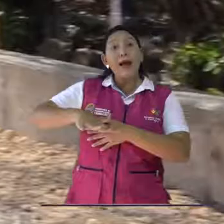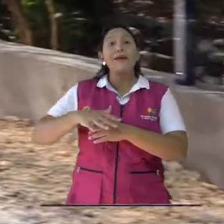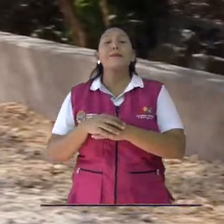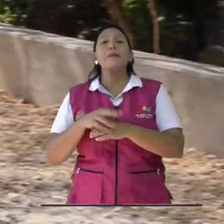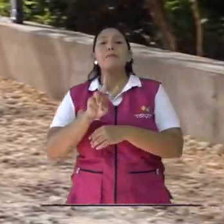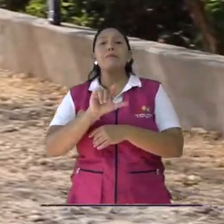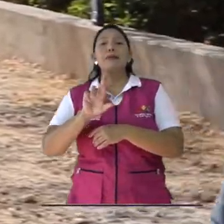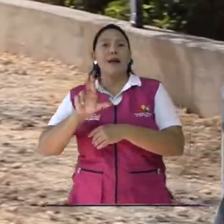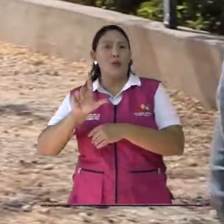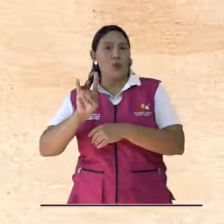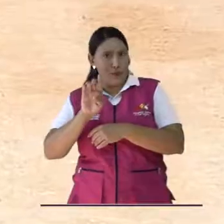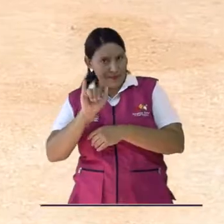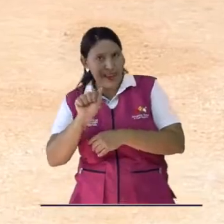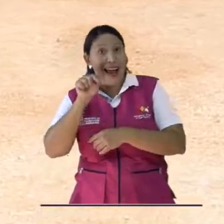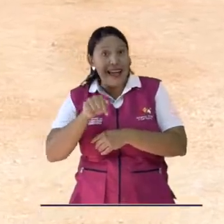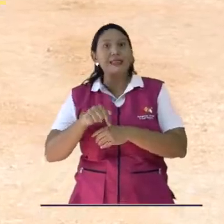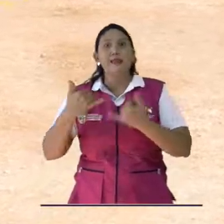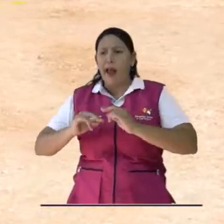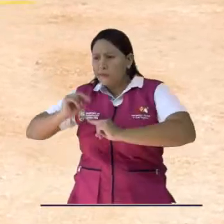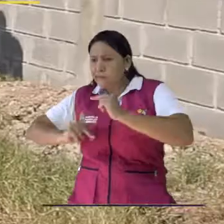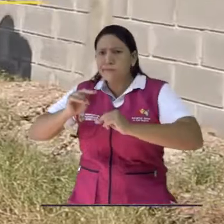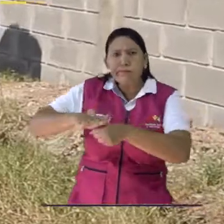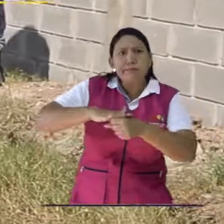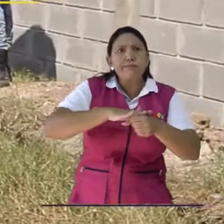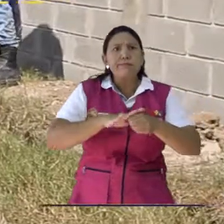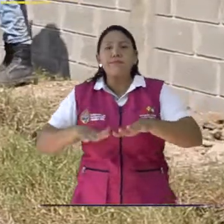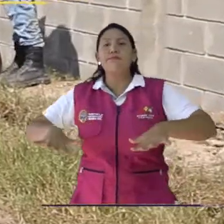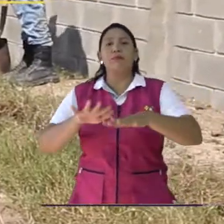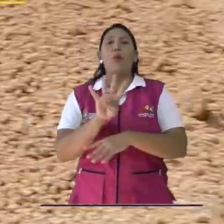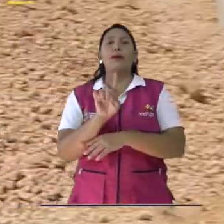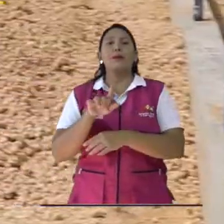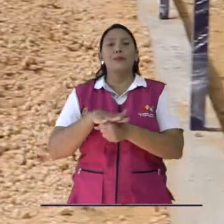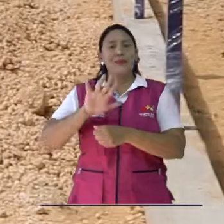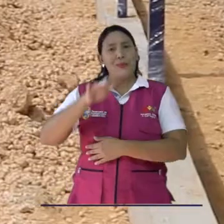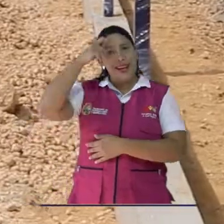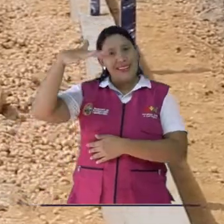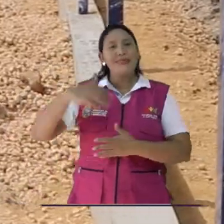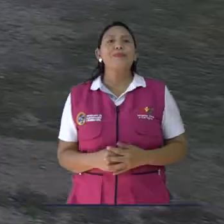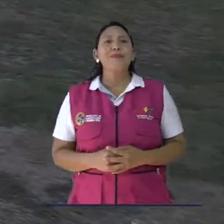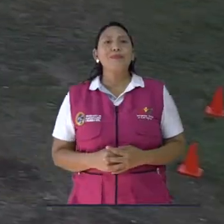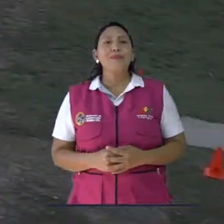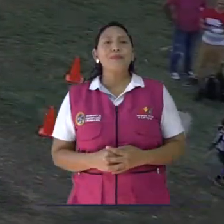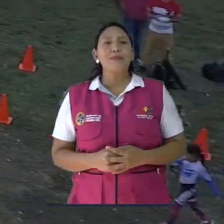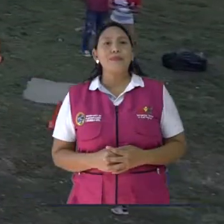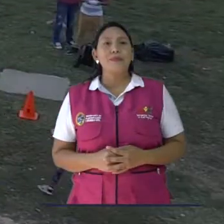y Villarrubia. Y le hicimos mantenimiento y adecuación a 41 en toda la ciudad.